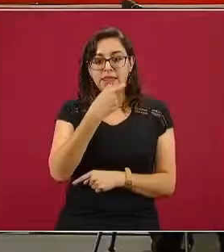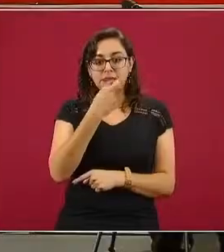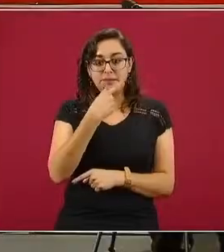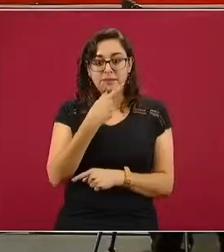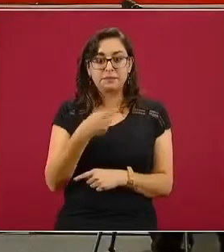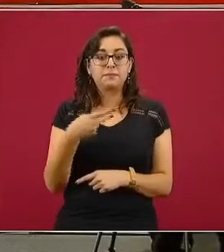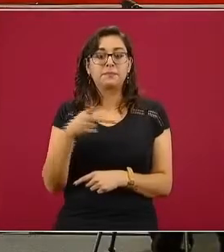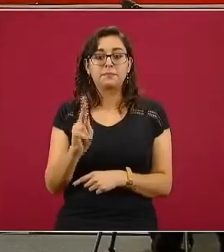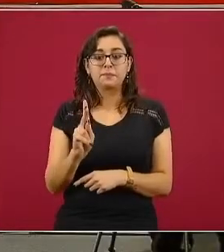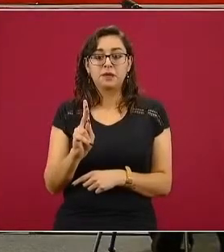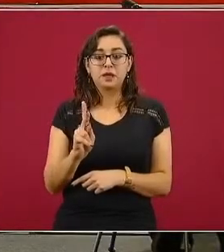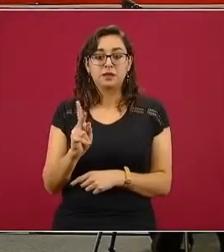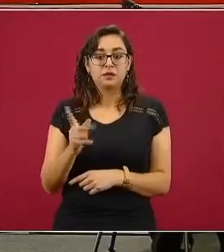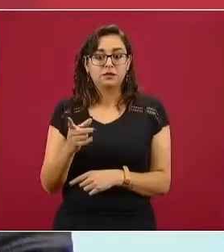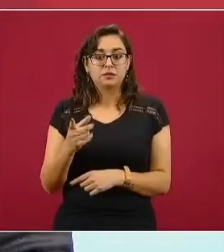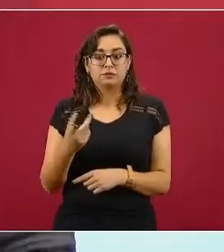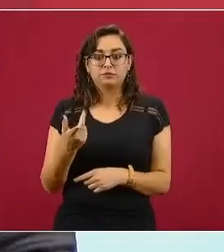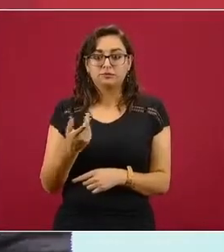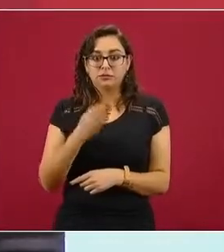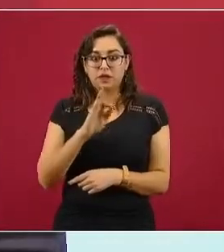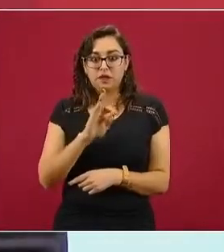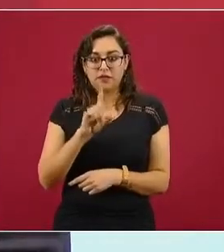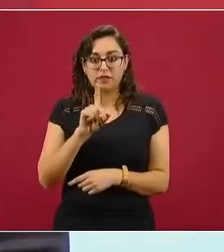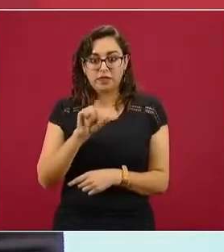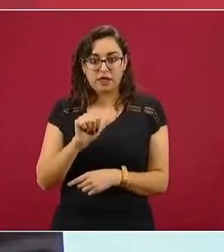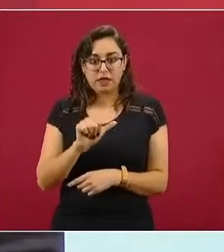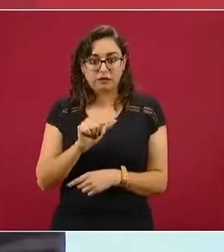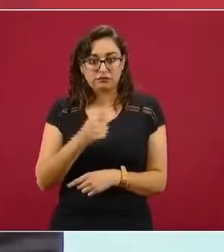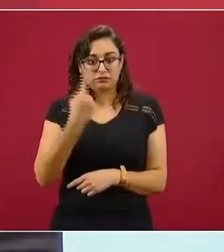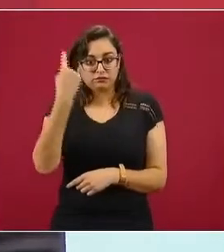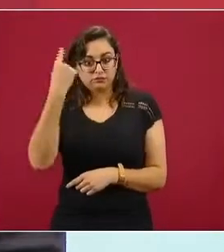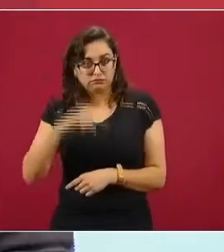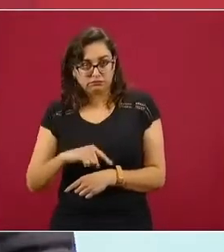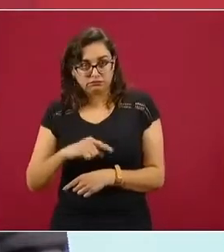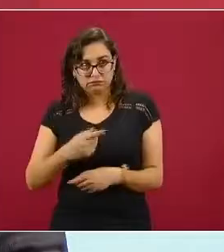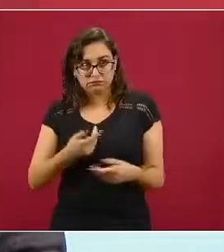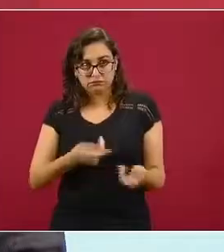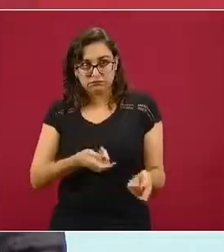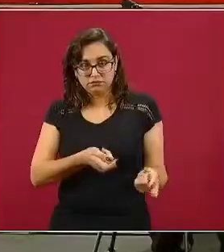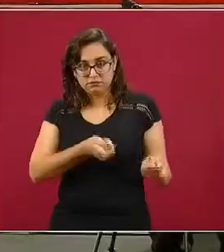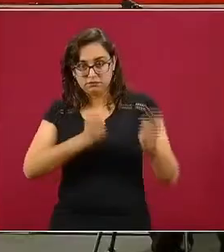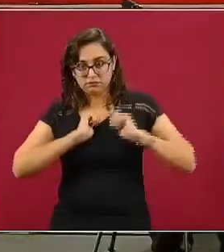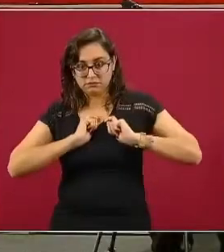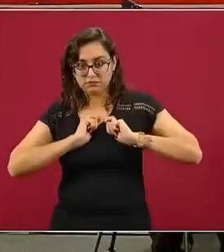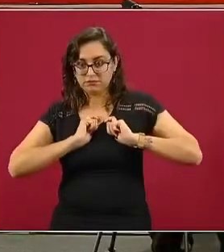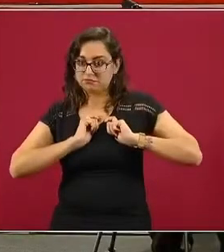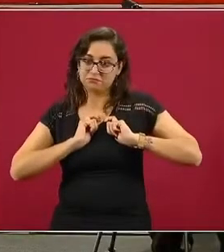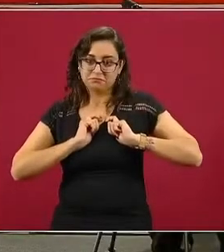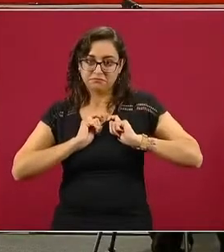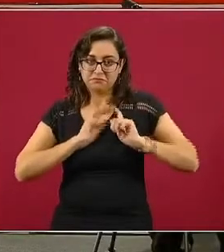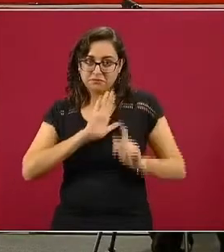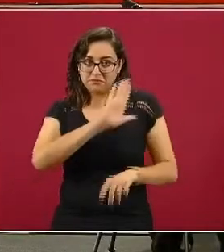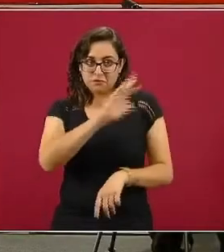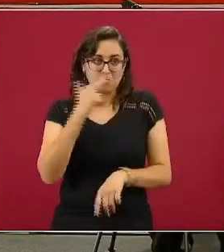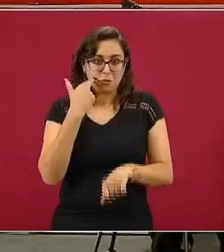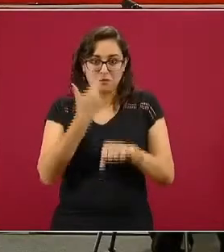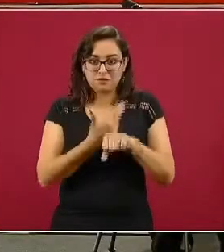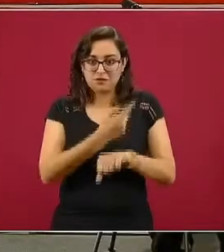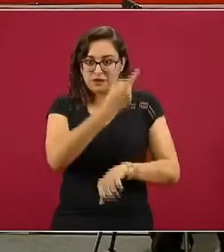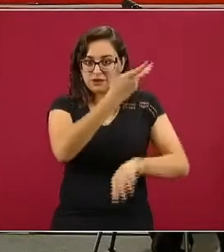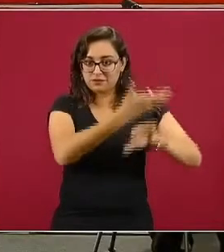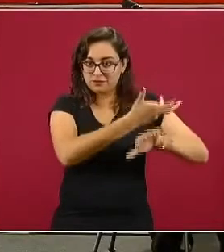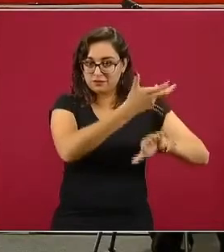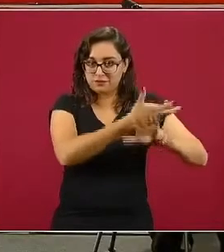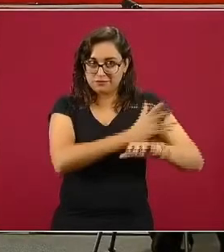no tenemos ningún mandato de la FDA. La FDA tiene responsabilidades en el territorio de Estados Unidos de América y nosotros somos los Estados